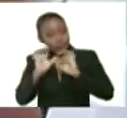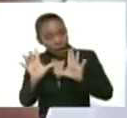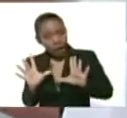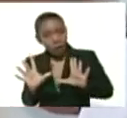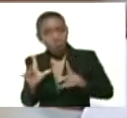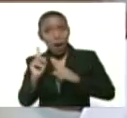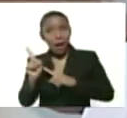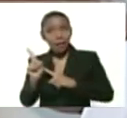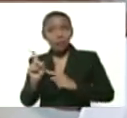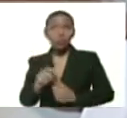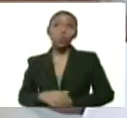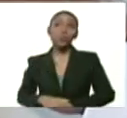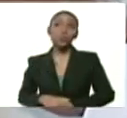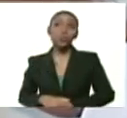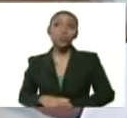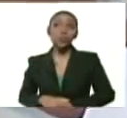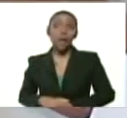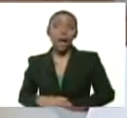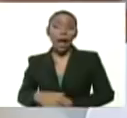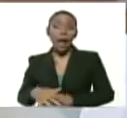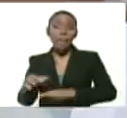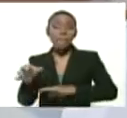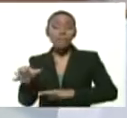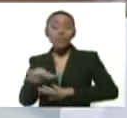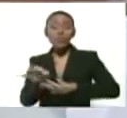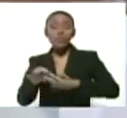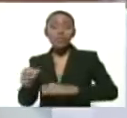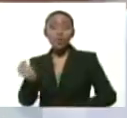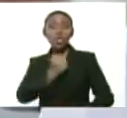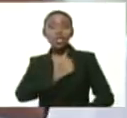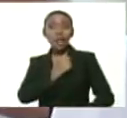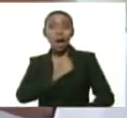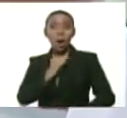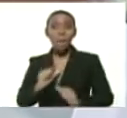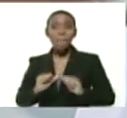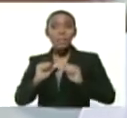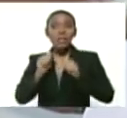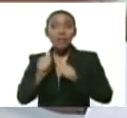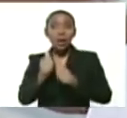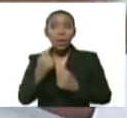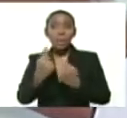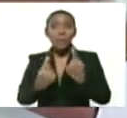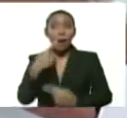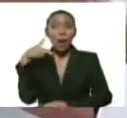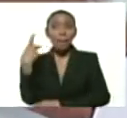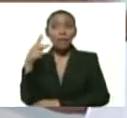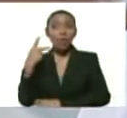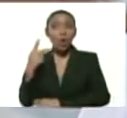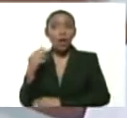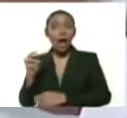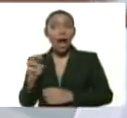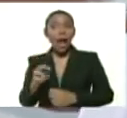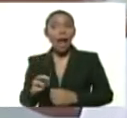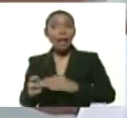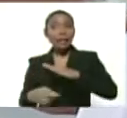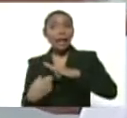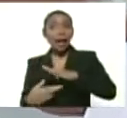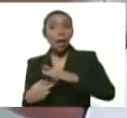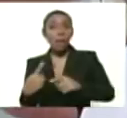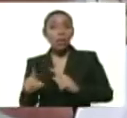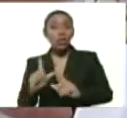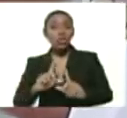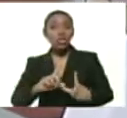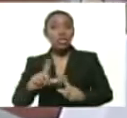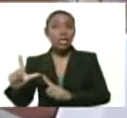contigüidad con el municipio Chacao, están empezando a aparecer casos en la parroquia El Recreo, pero ya tenemos casos